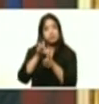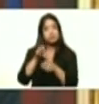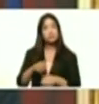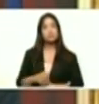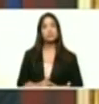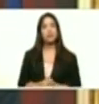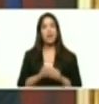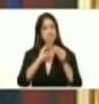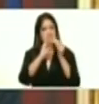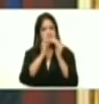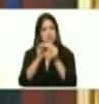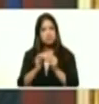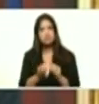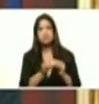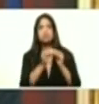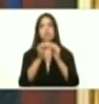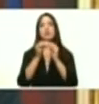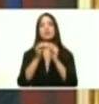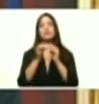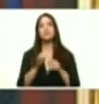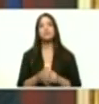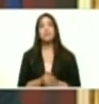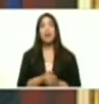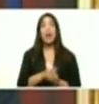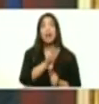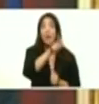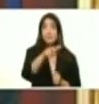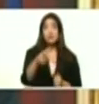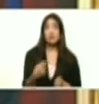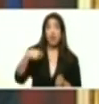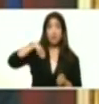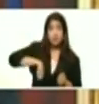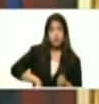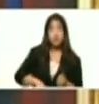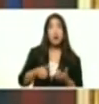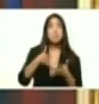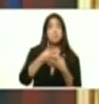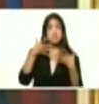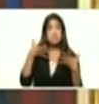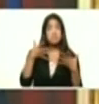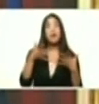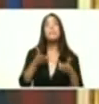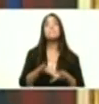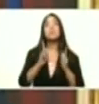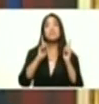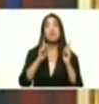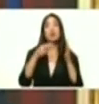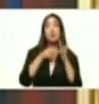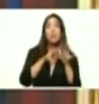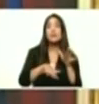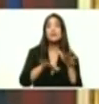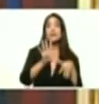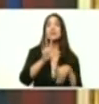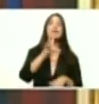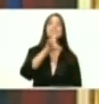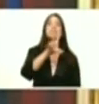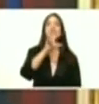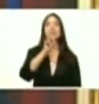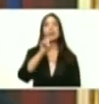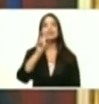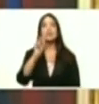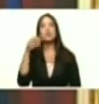perfeccionar tributos a los que más ganan, que permitieron ingresos en el 2015 por 300 mil